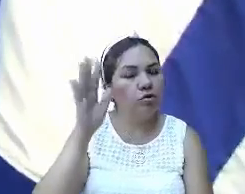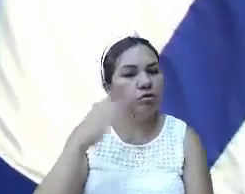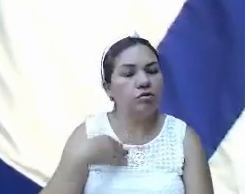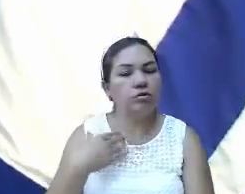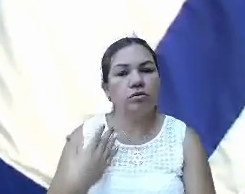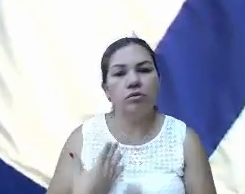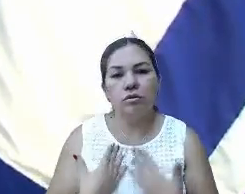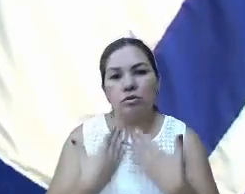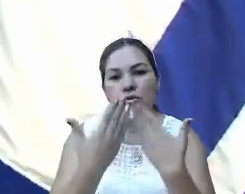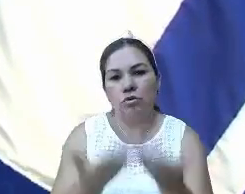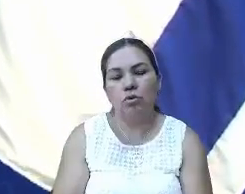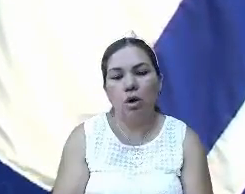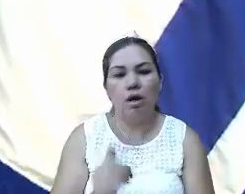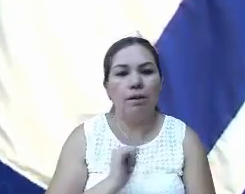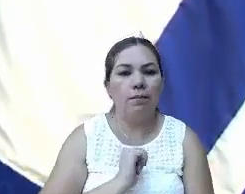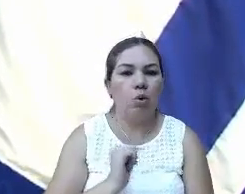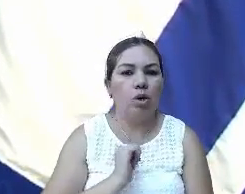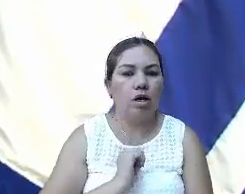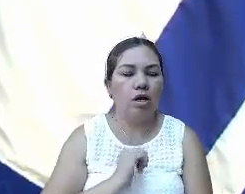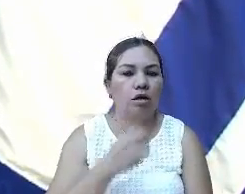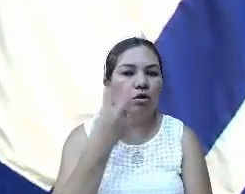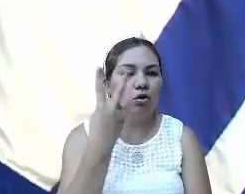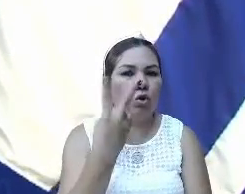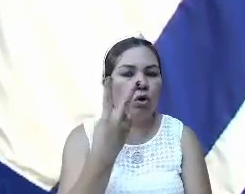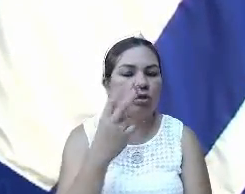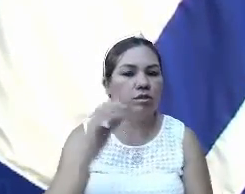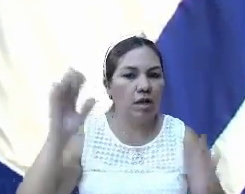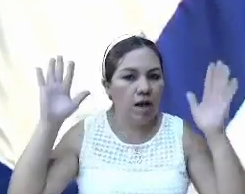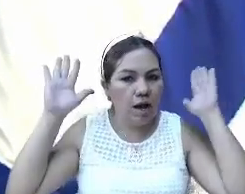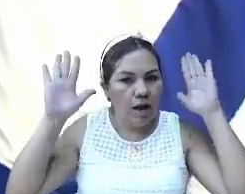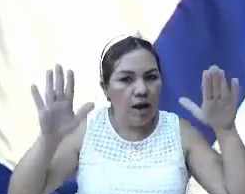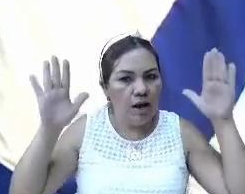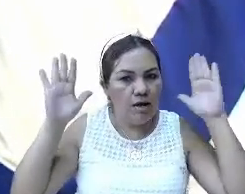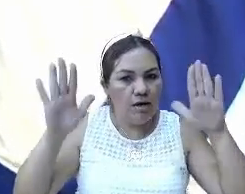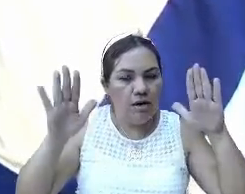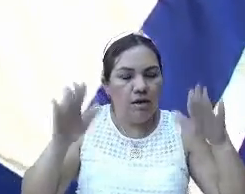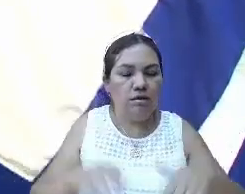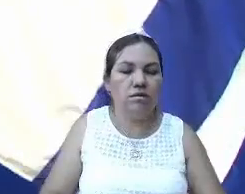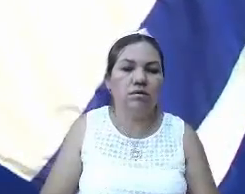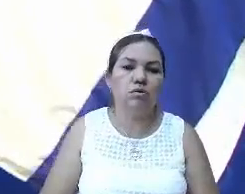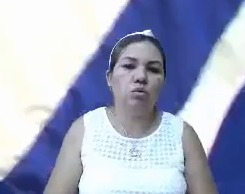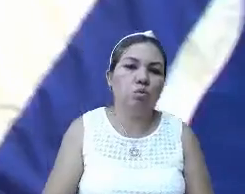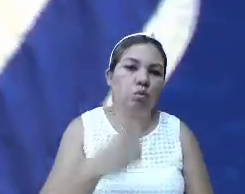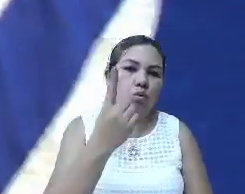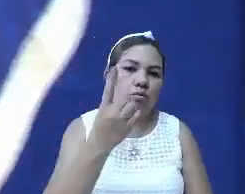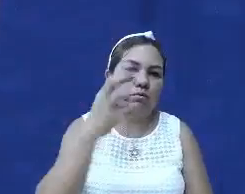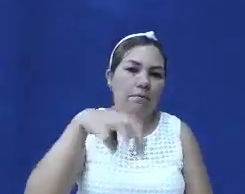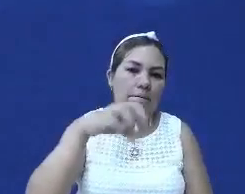de la gran águila. Un manto protector y calafateador.